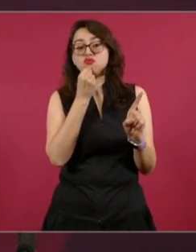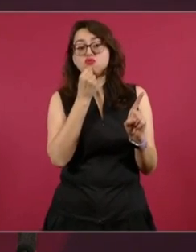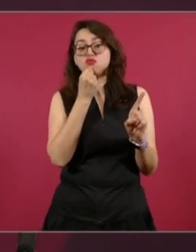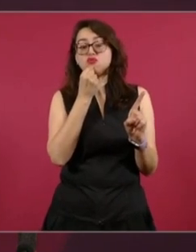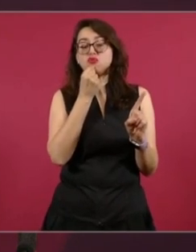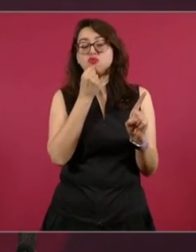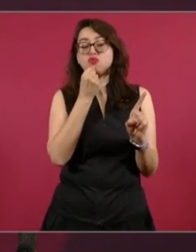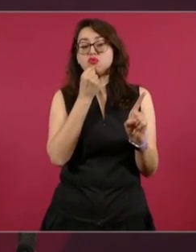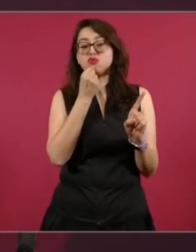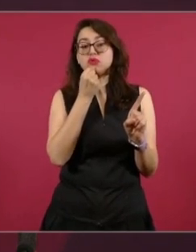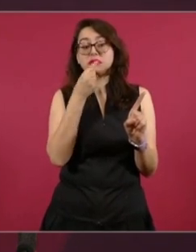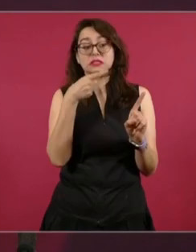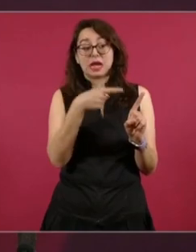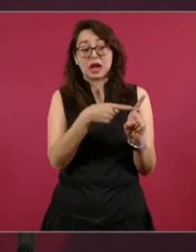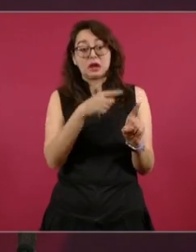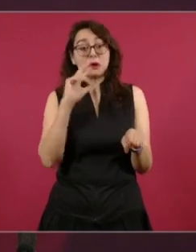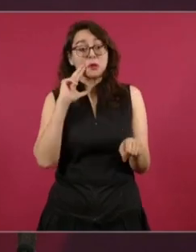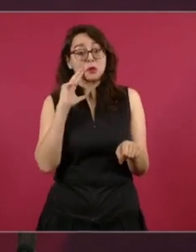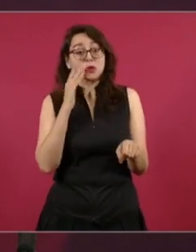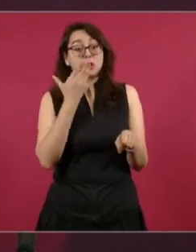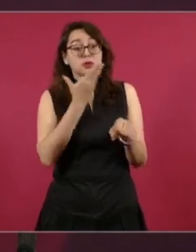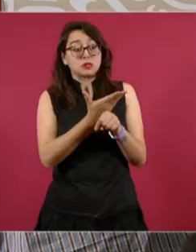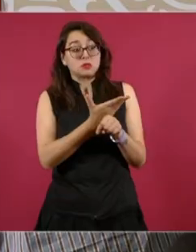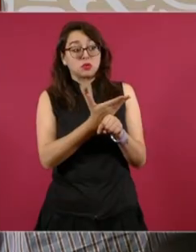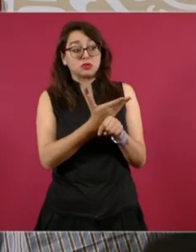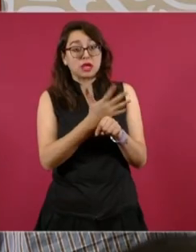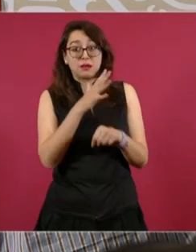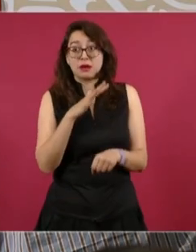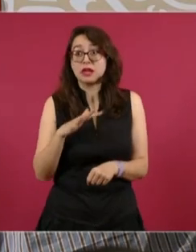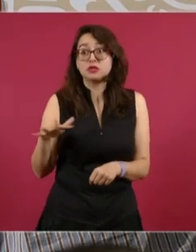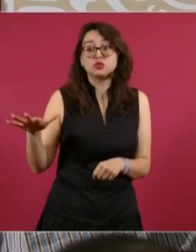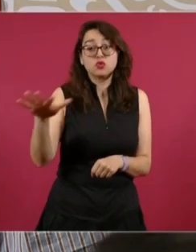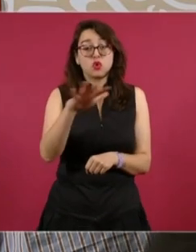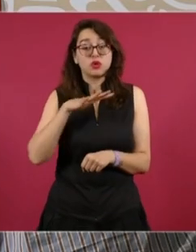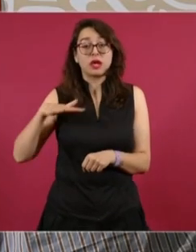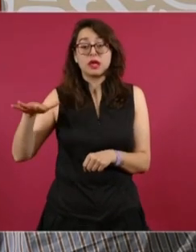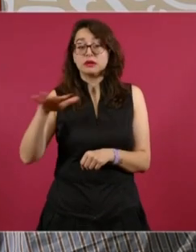no era él, tiene un nombre,